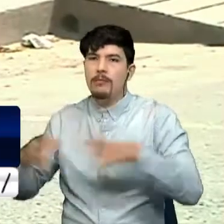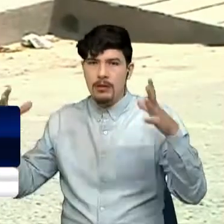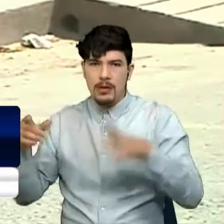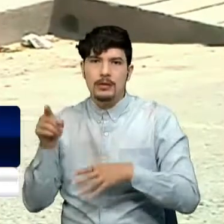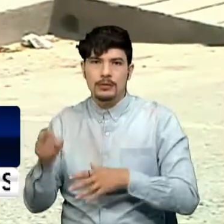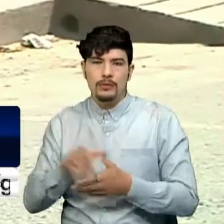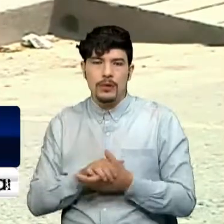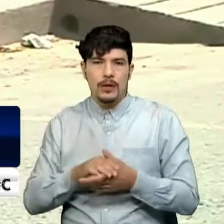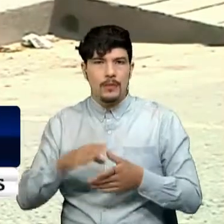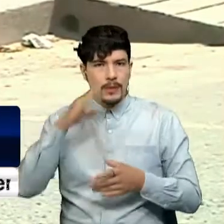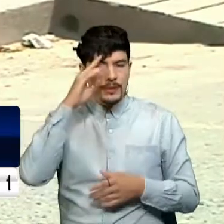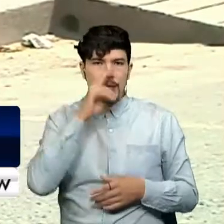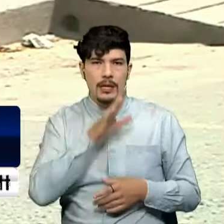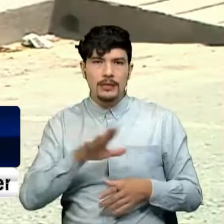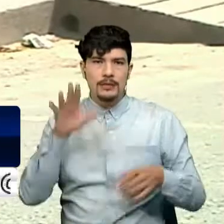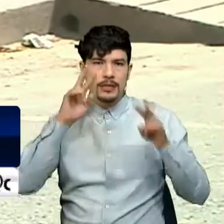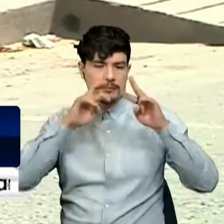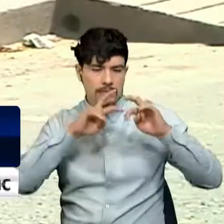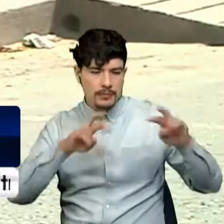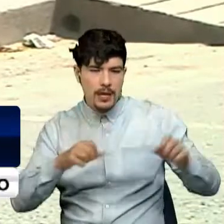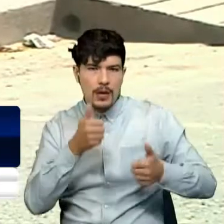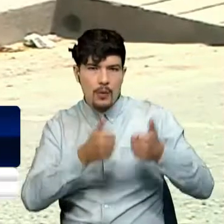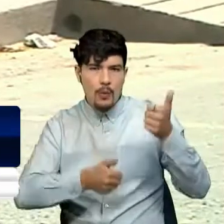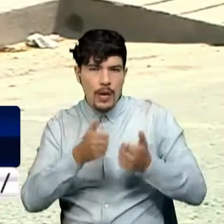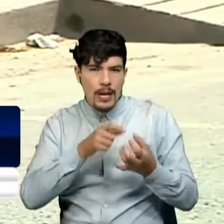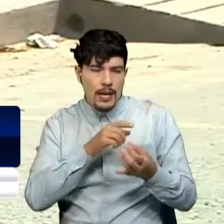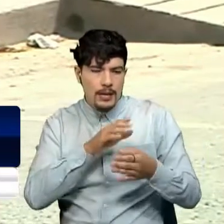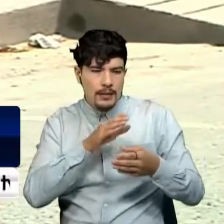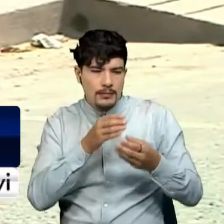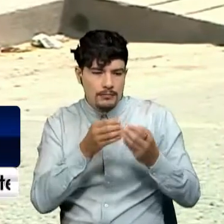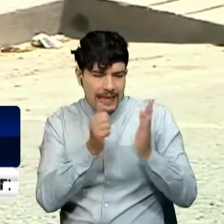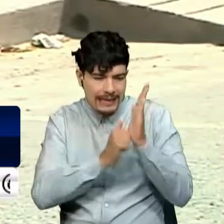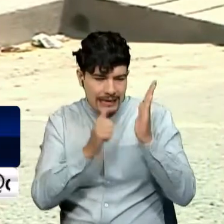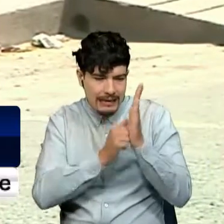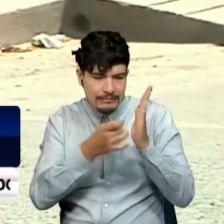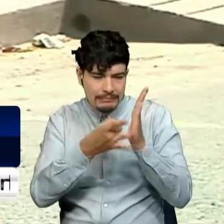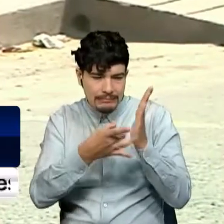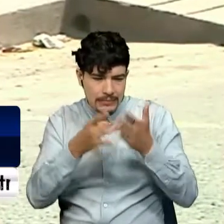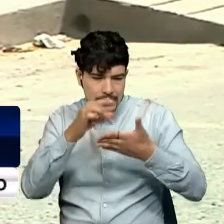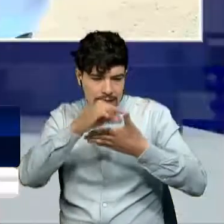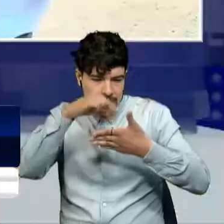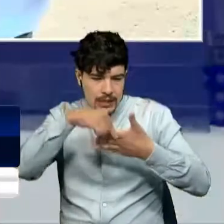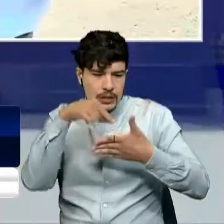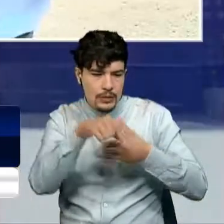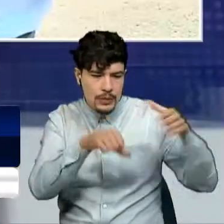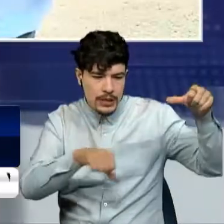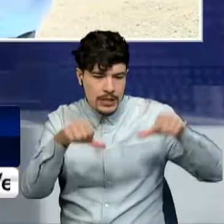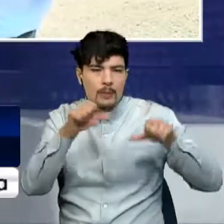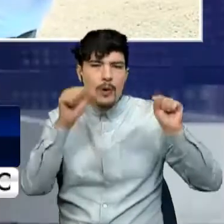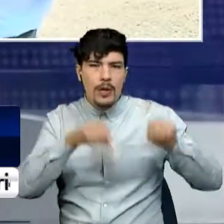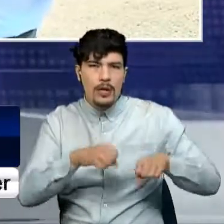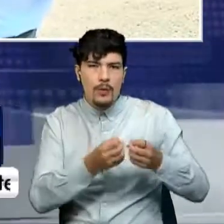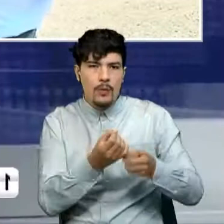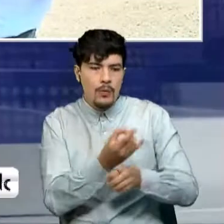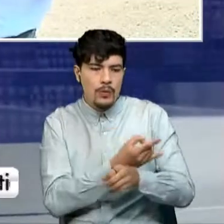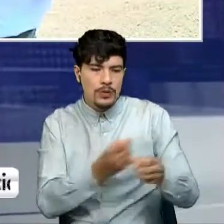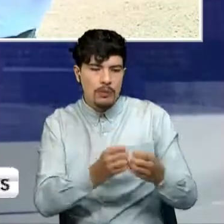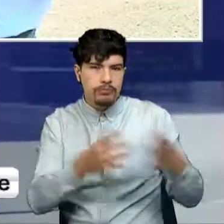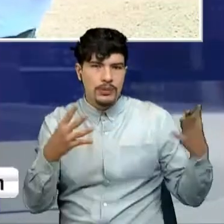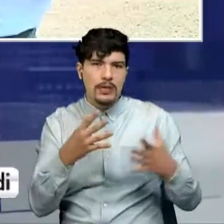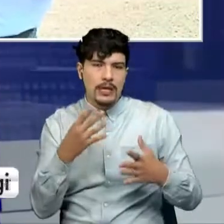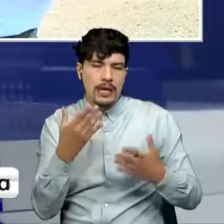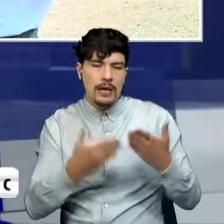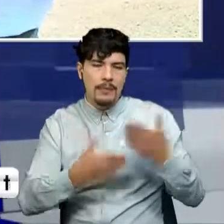estaría investigando qué tipo de explosivos serían los que estarían utilizando. Compañeros y televidentes, esa es toda la información que registramos. Con la cámara de Leonardo